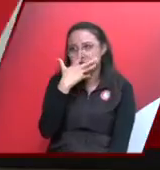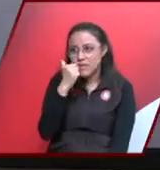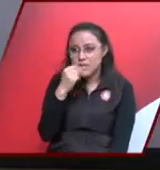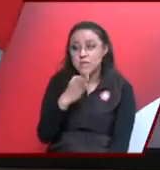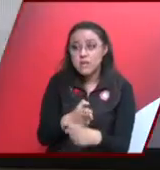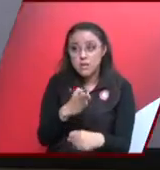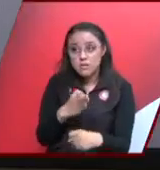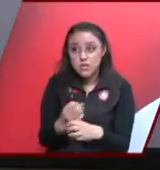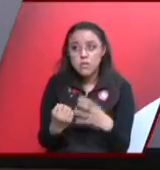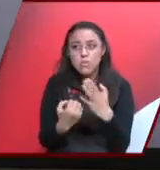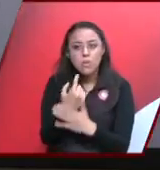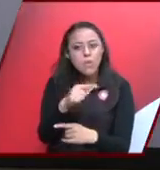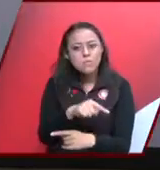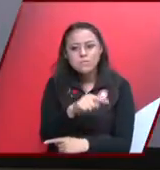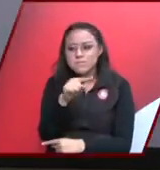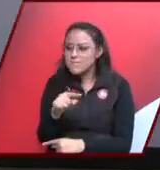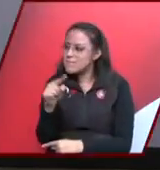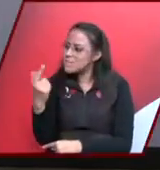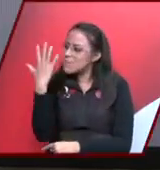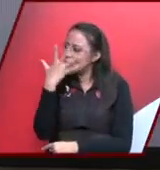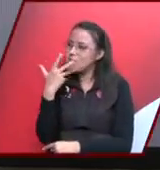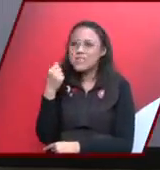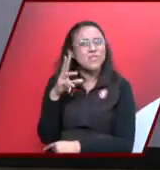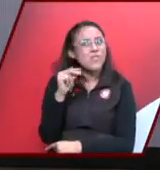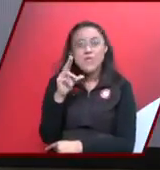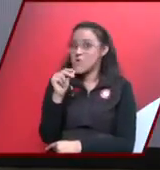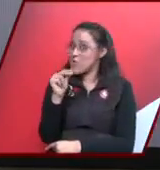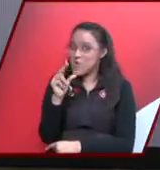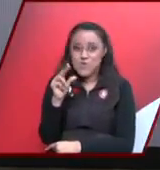actual, como, ah, mira qué bonitos arquitos le pusieron.